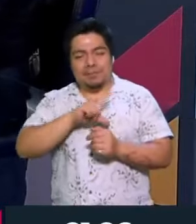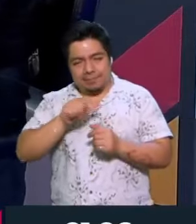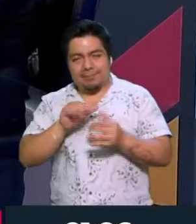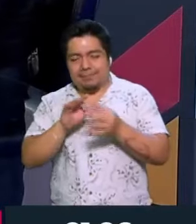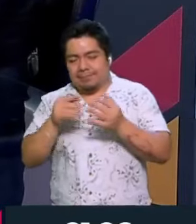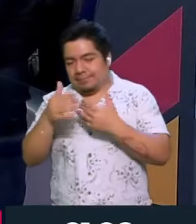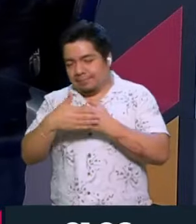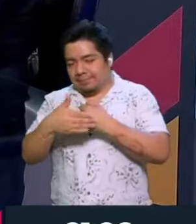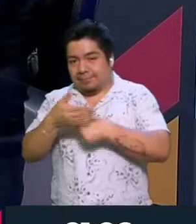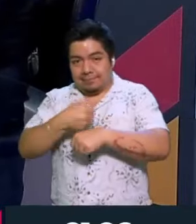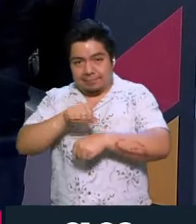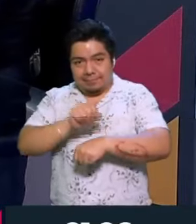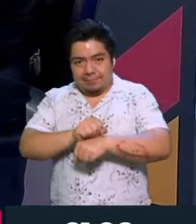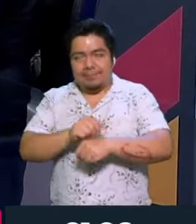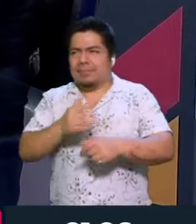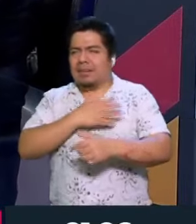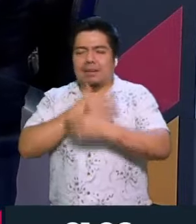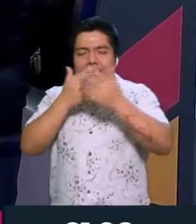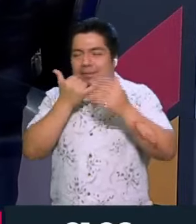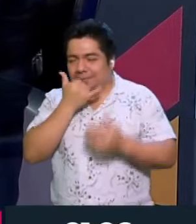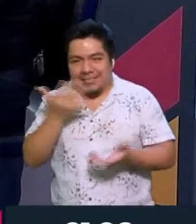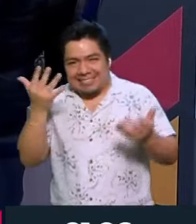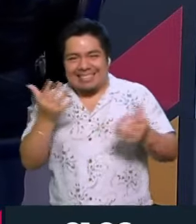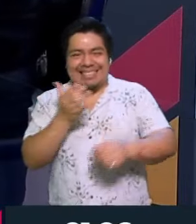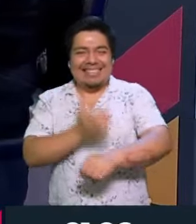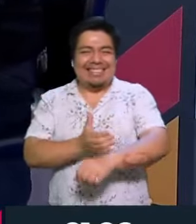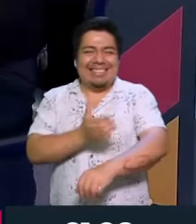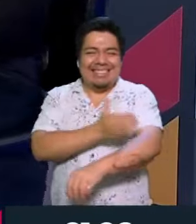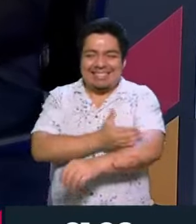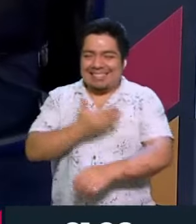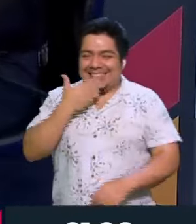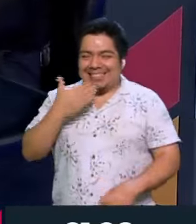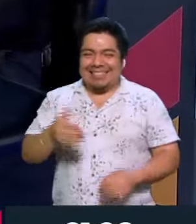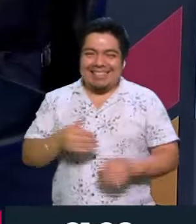eso y otros temas la próxima semana. Le mando un fuerte abrazo. Digo, le agradezco mucho por acompañarnos. Le mando un abrazo.